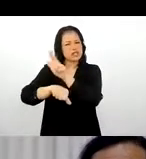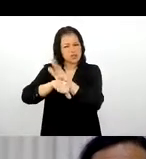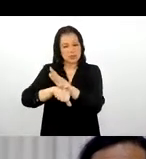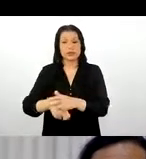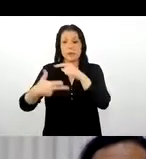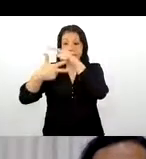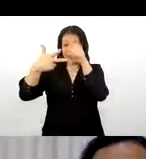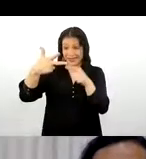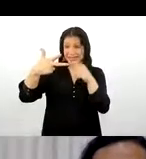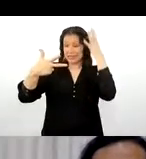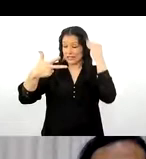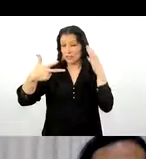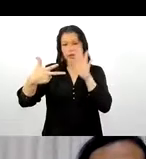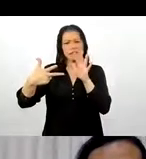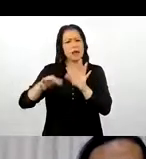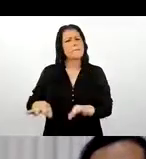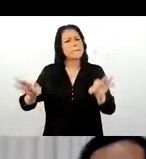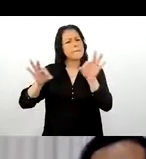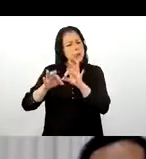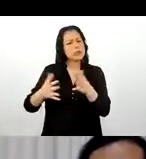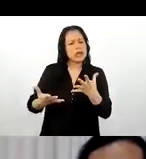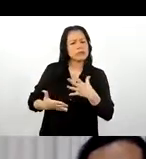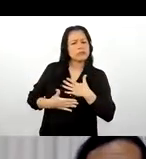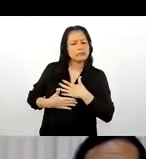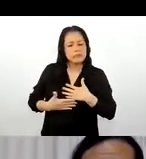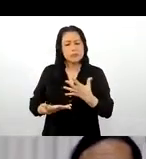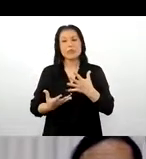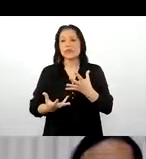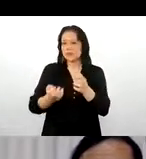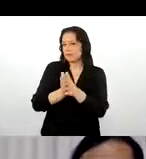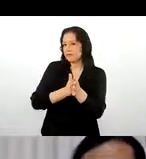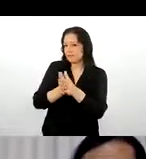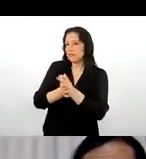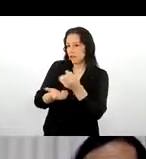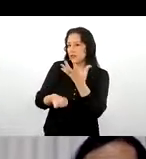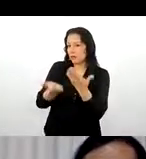que son muy significativas y que estoy seguro que vale la pena poder